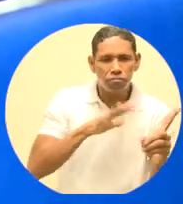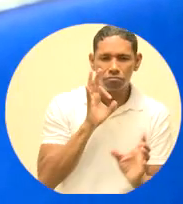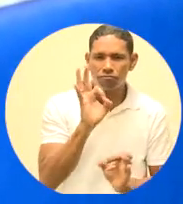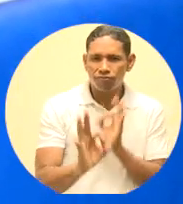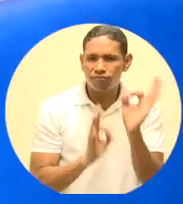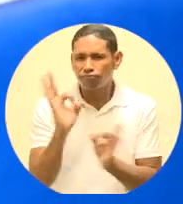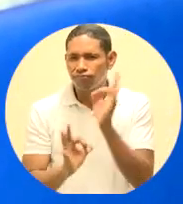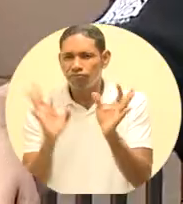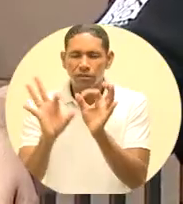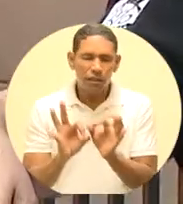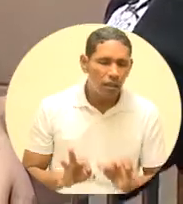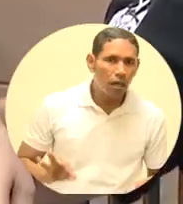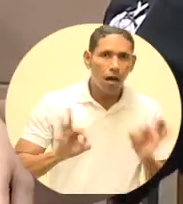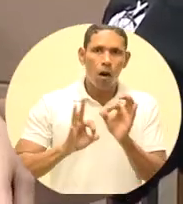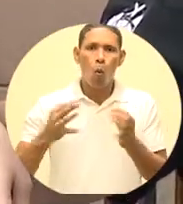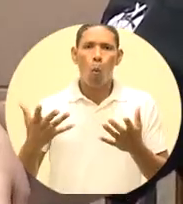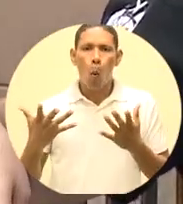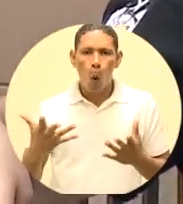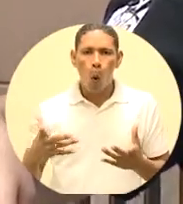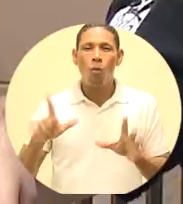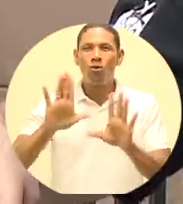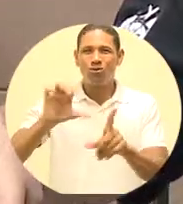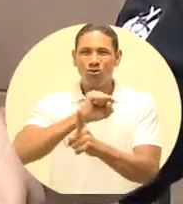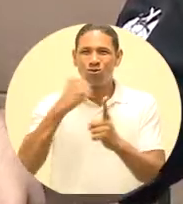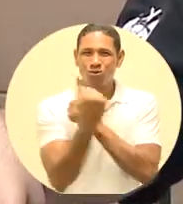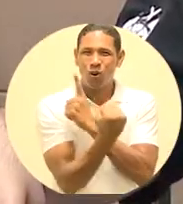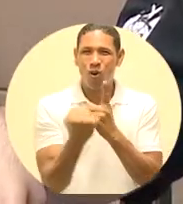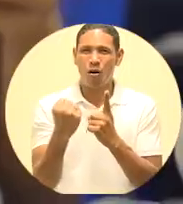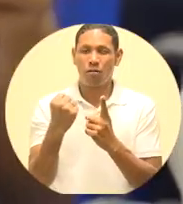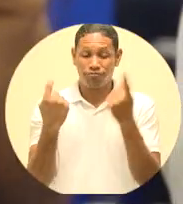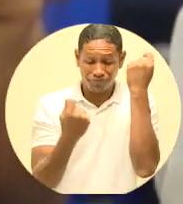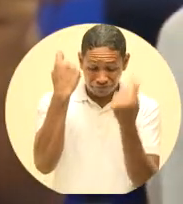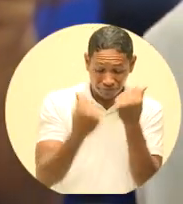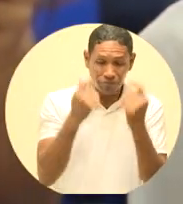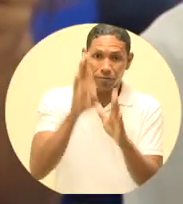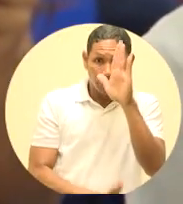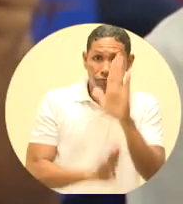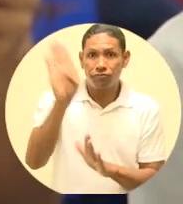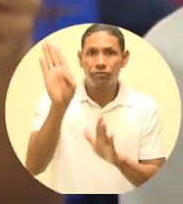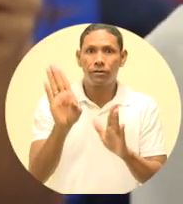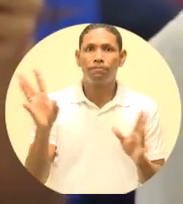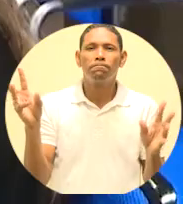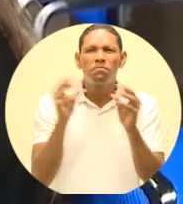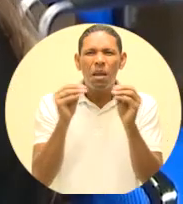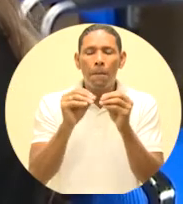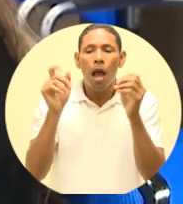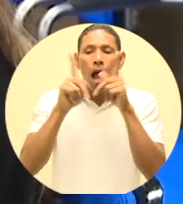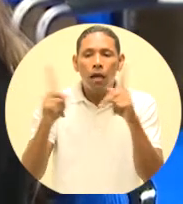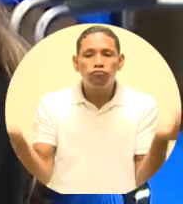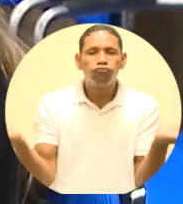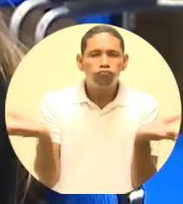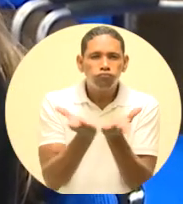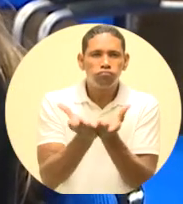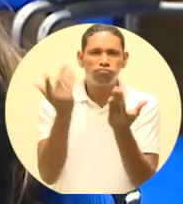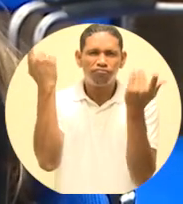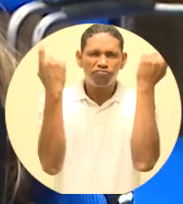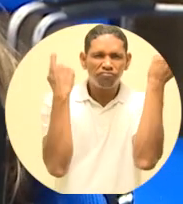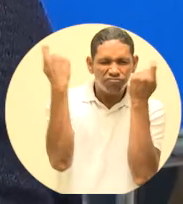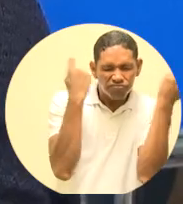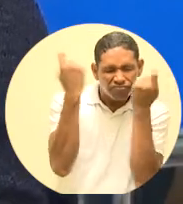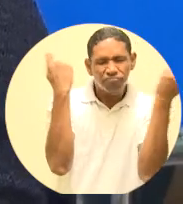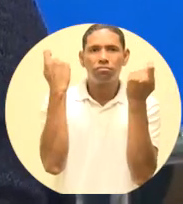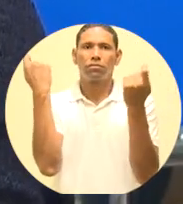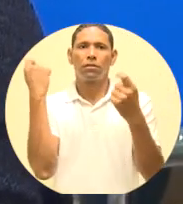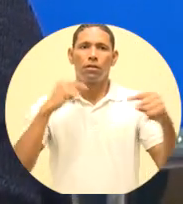de sostenibilidad se produce en búsqueda del desarrollo socioeconómico de la región y equipará a los académicos, profesionales del